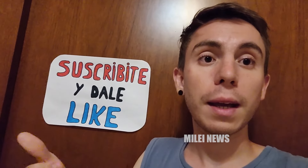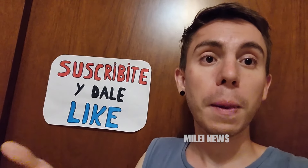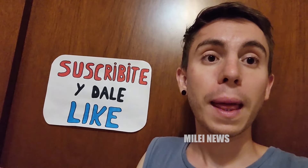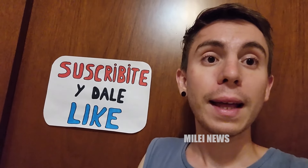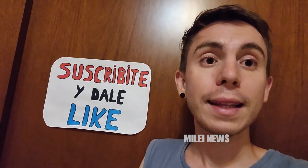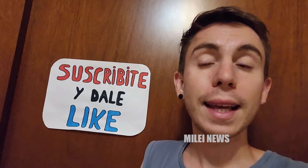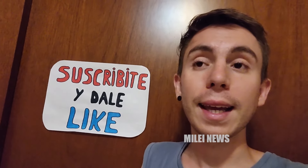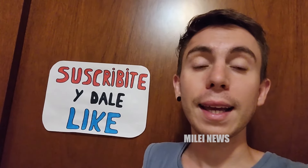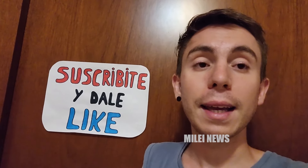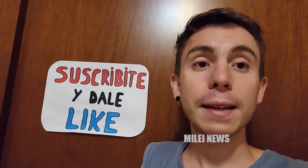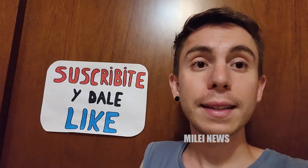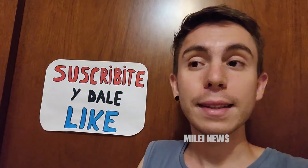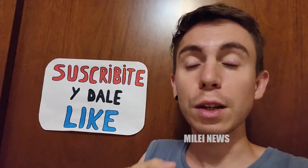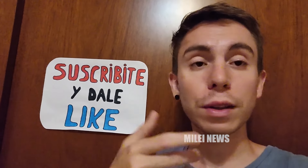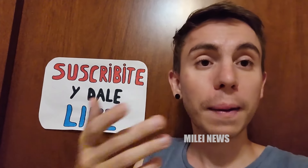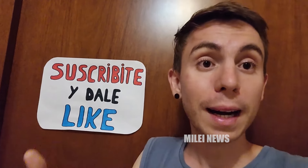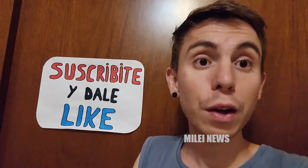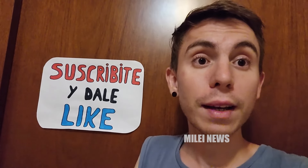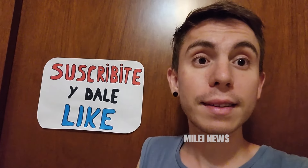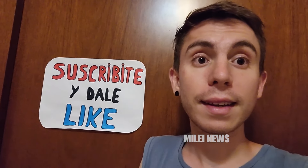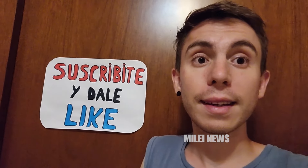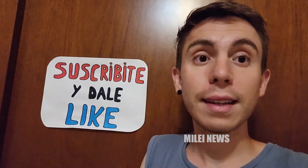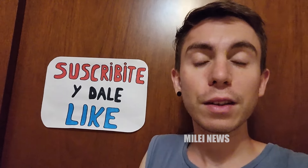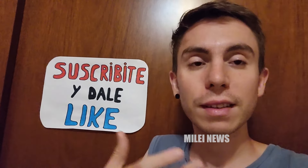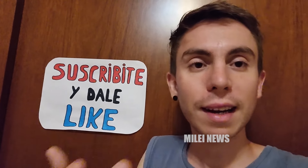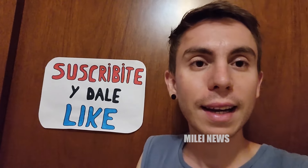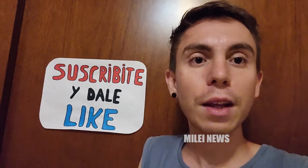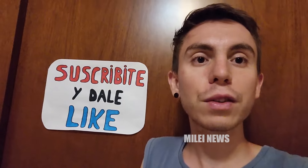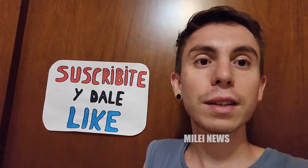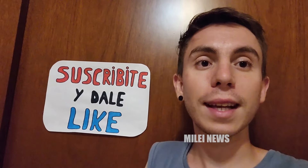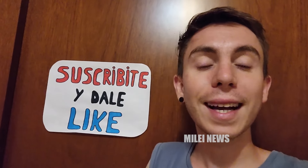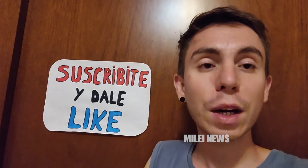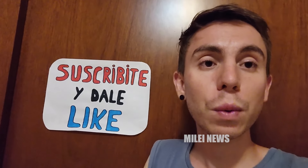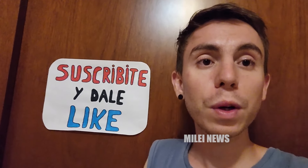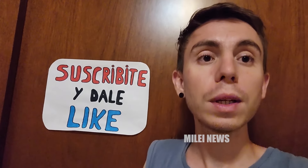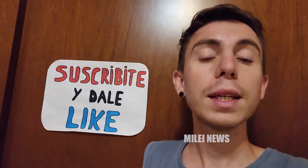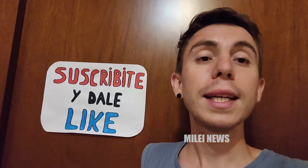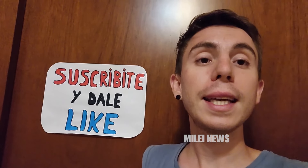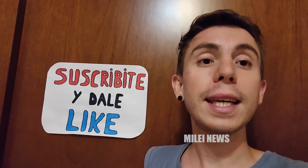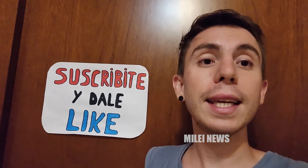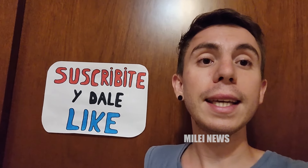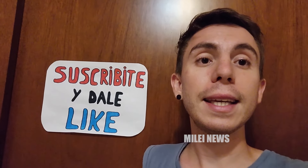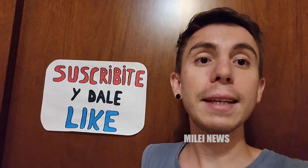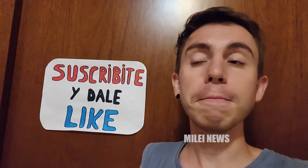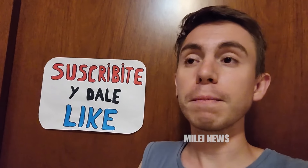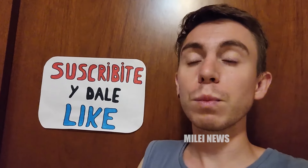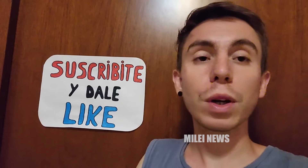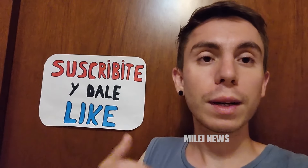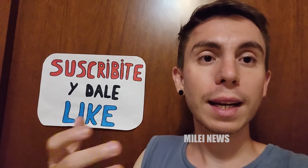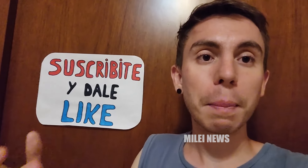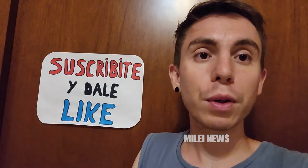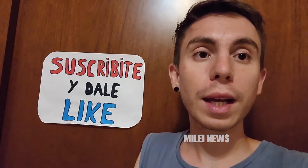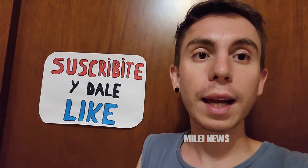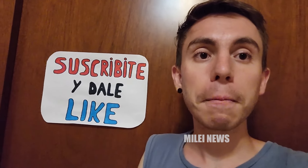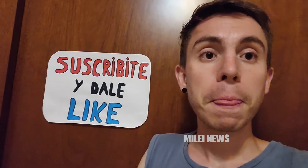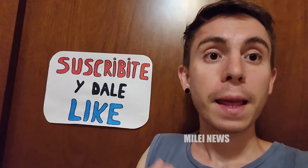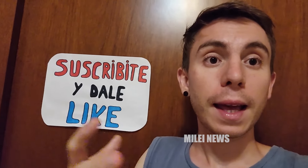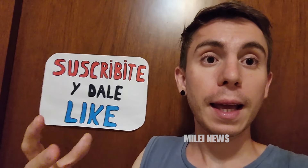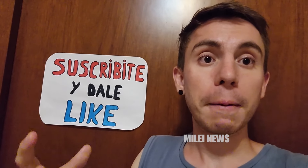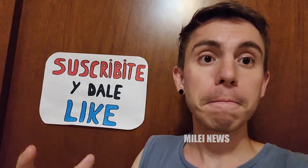de de los trabajadores de los asalariados en cada rubro y bueno él responde